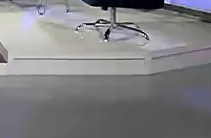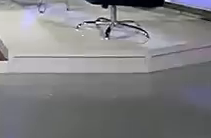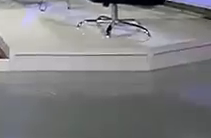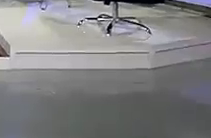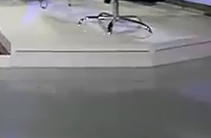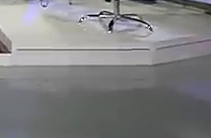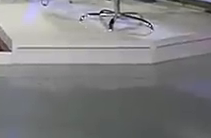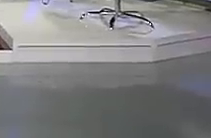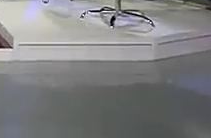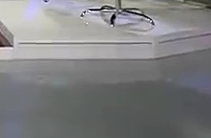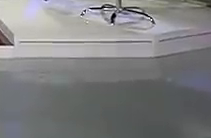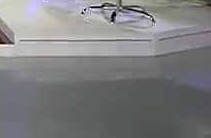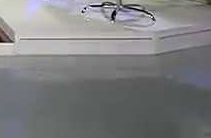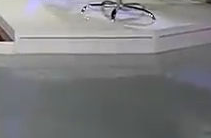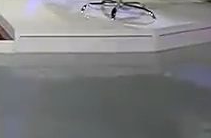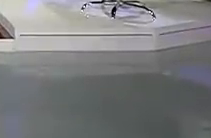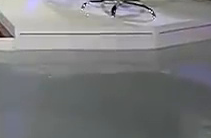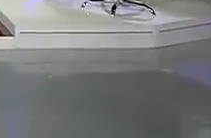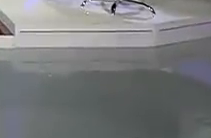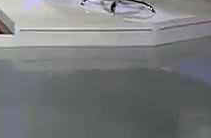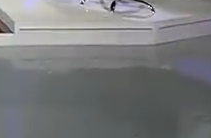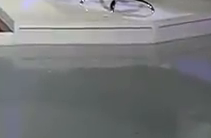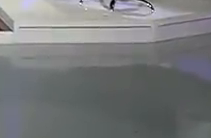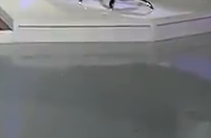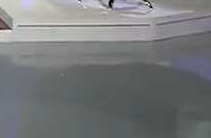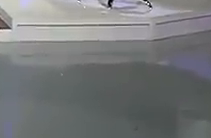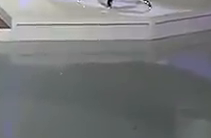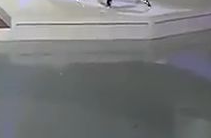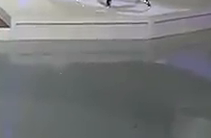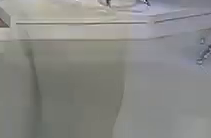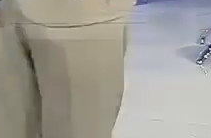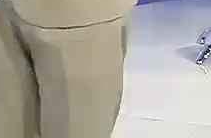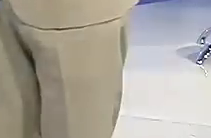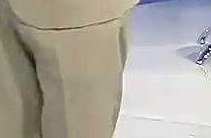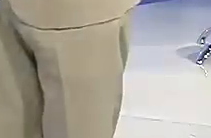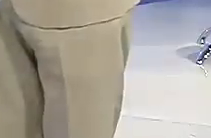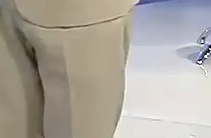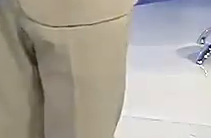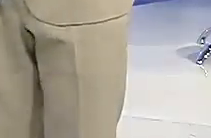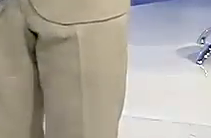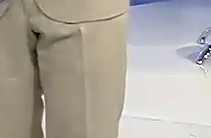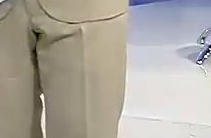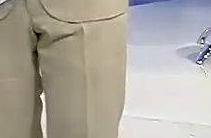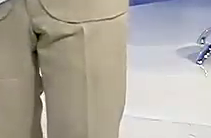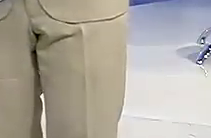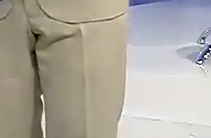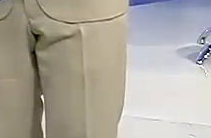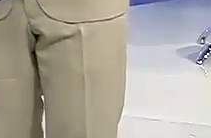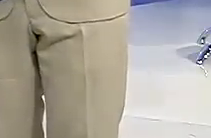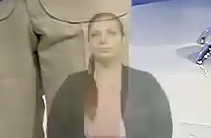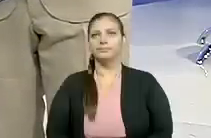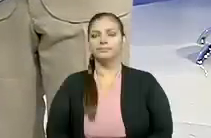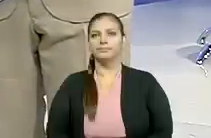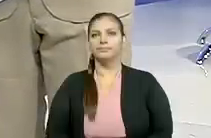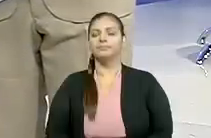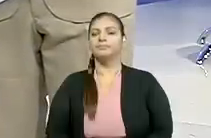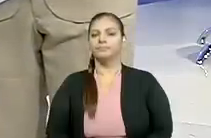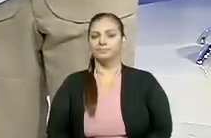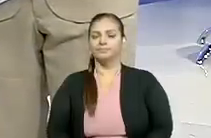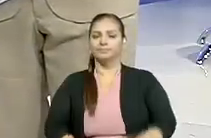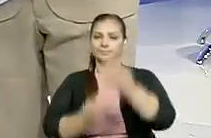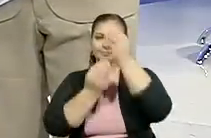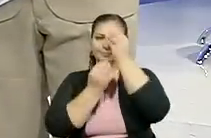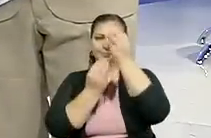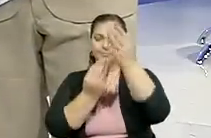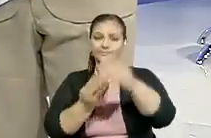Muchísimas gracias, amables televidentes, por seguir en sintonía aquí en la noticia primera emisión en este viernes 5 de octubre. Seguimos informando, Luisa.